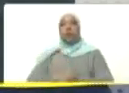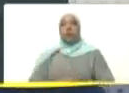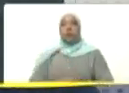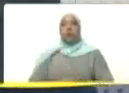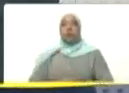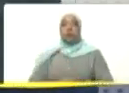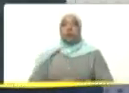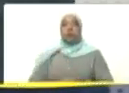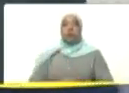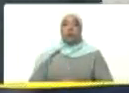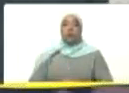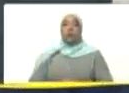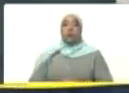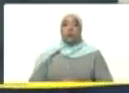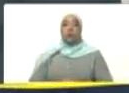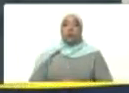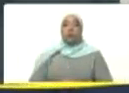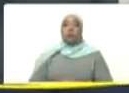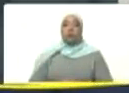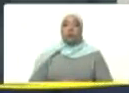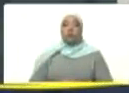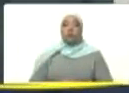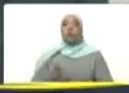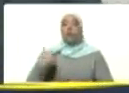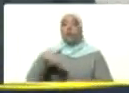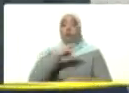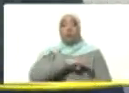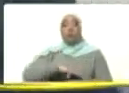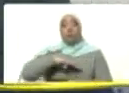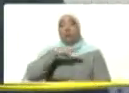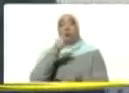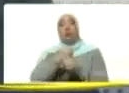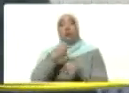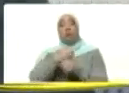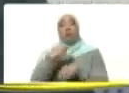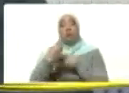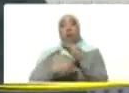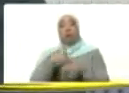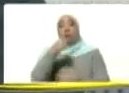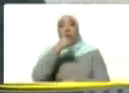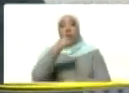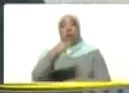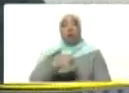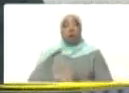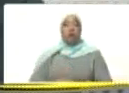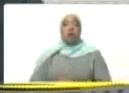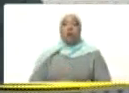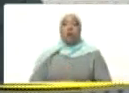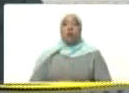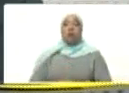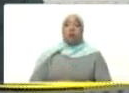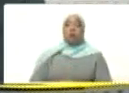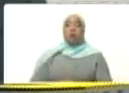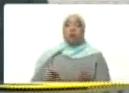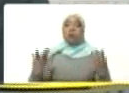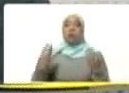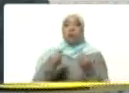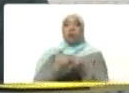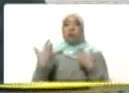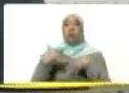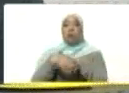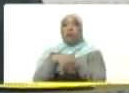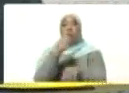del todo. To be sure, sin duda, as in every integration mechanism, como en cualquier mecanismo de